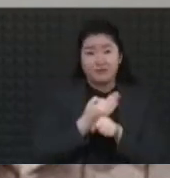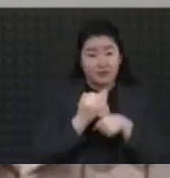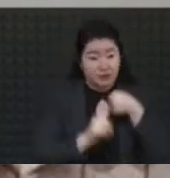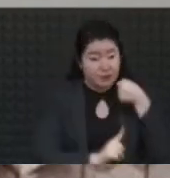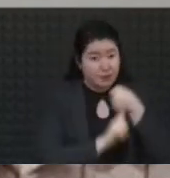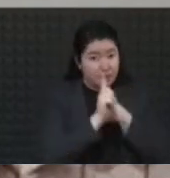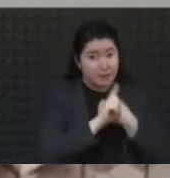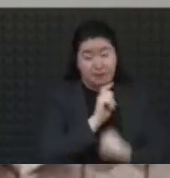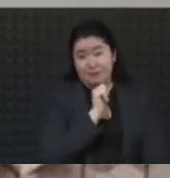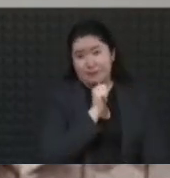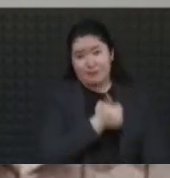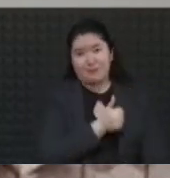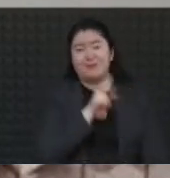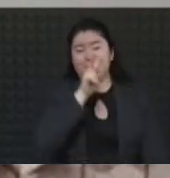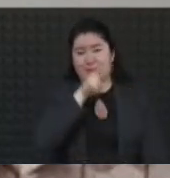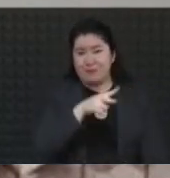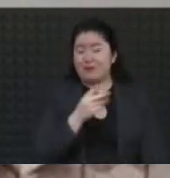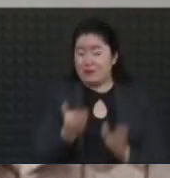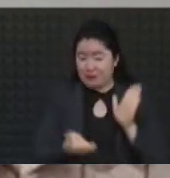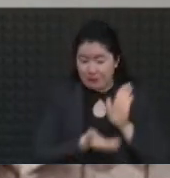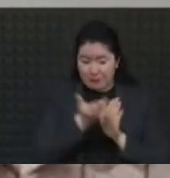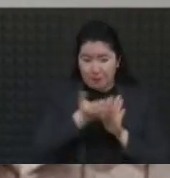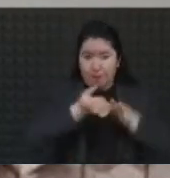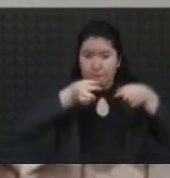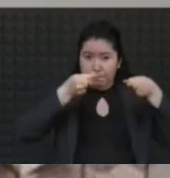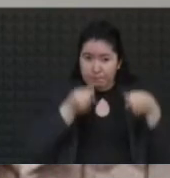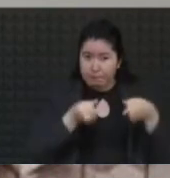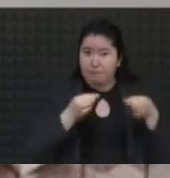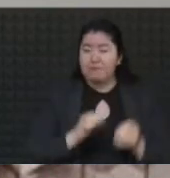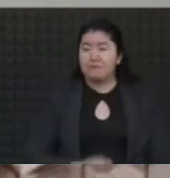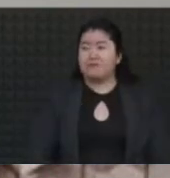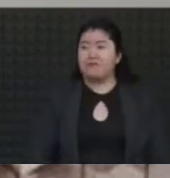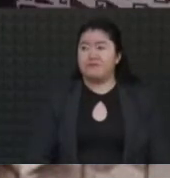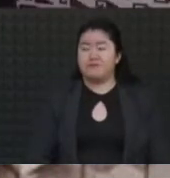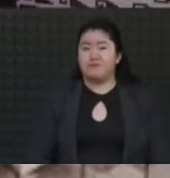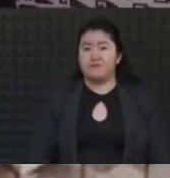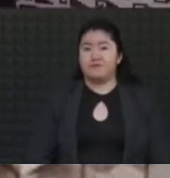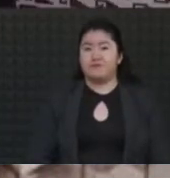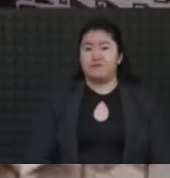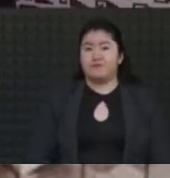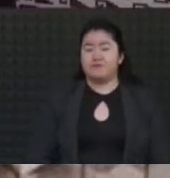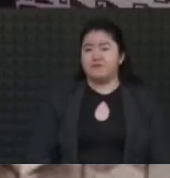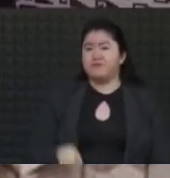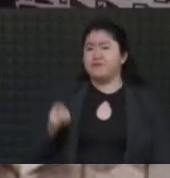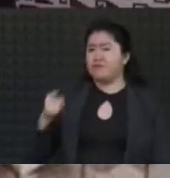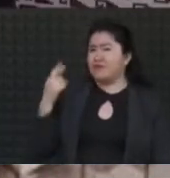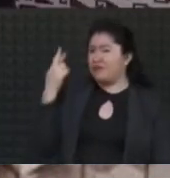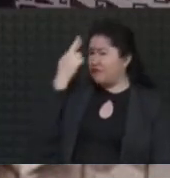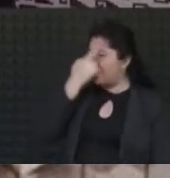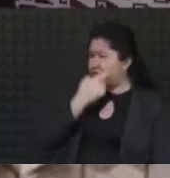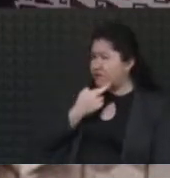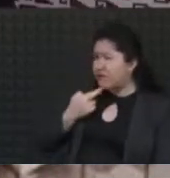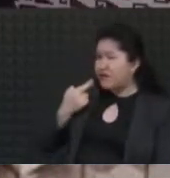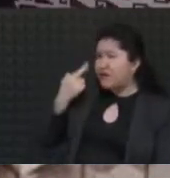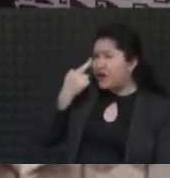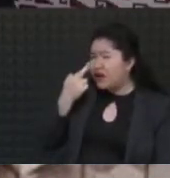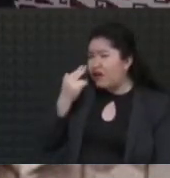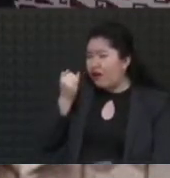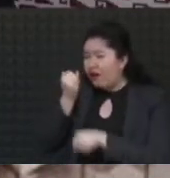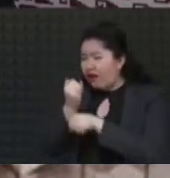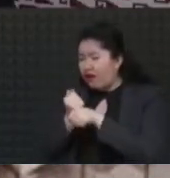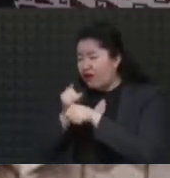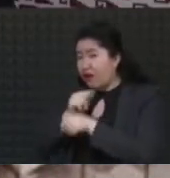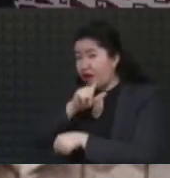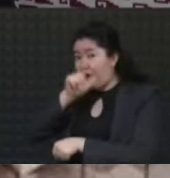problema, afortunadamente están bien construidas. ¿Estos resultados de los análisis nos los darán después? Sí, por